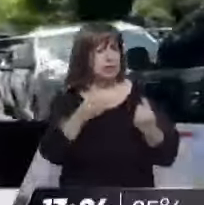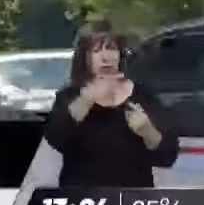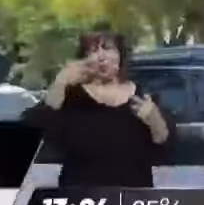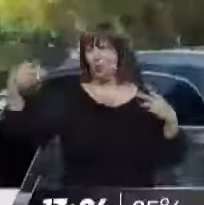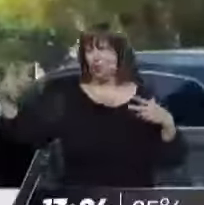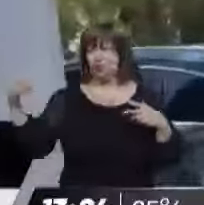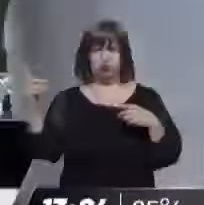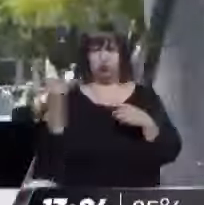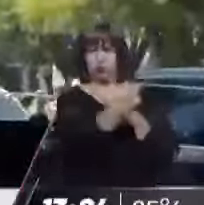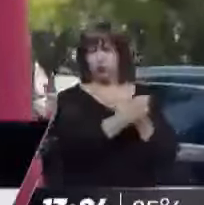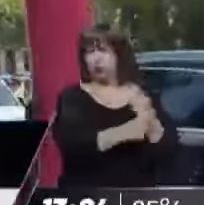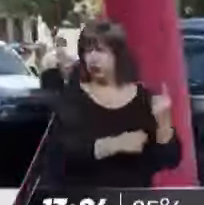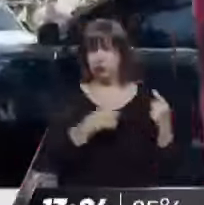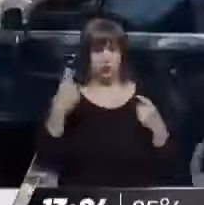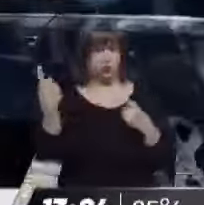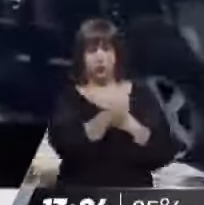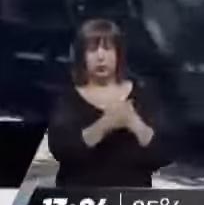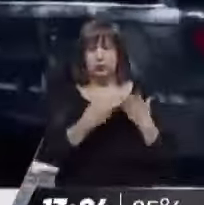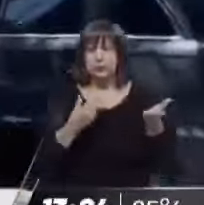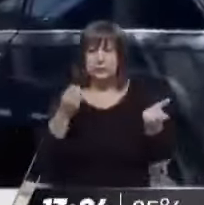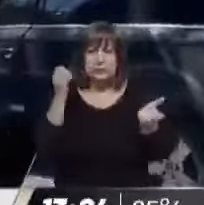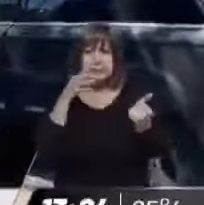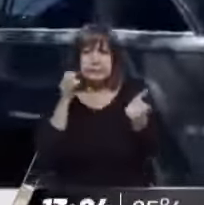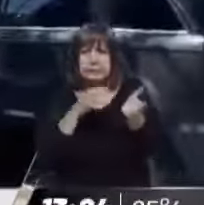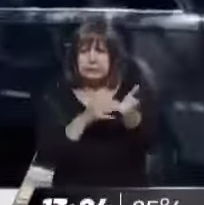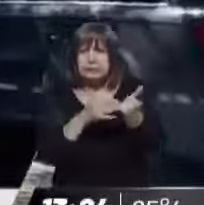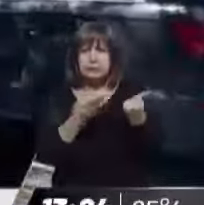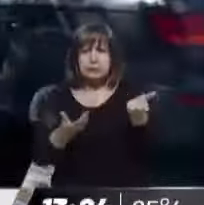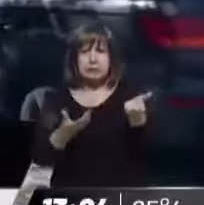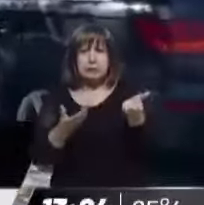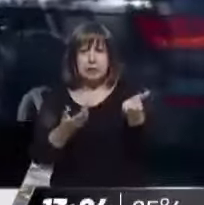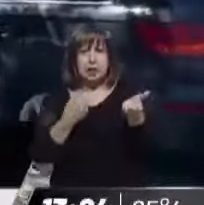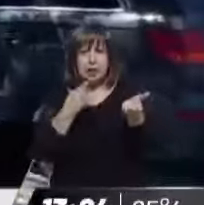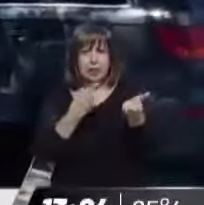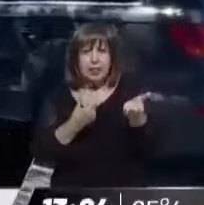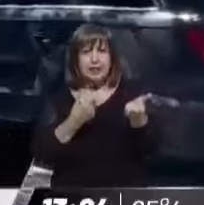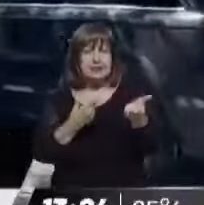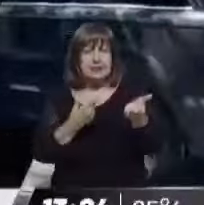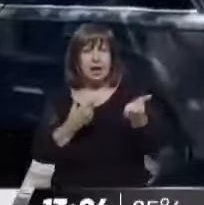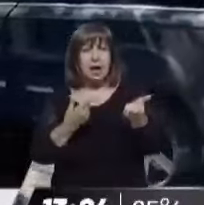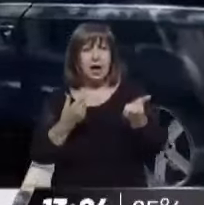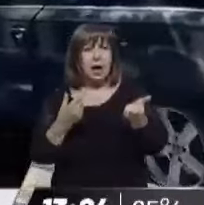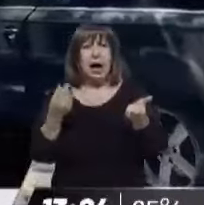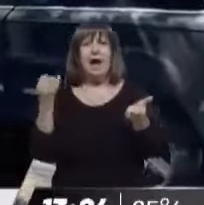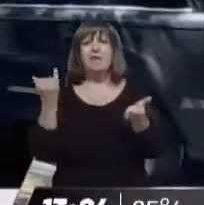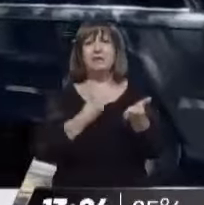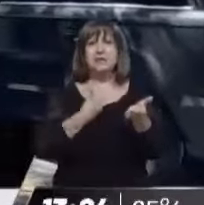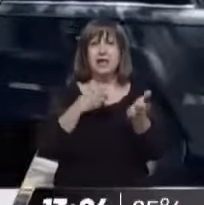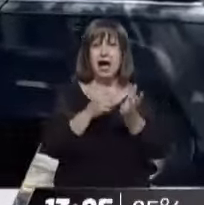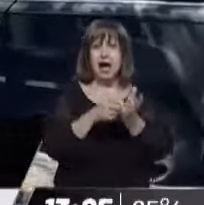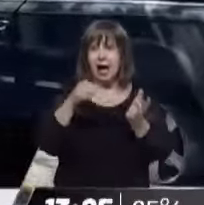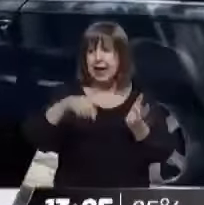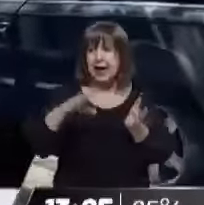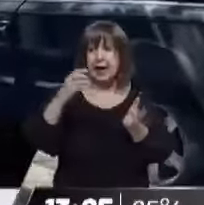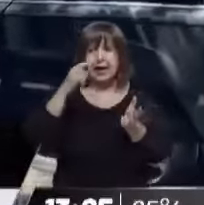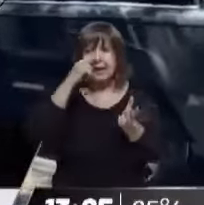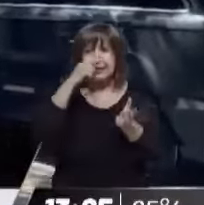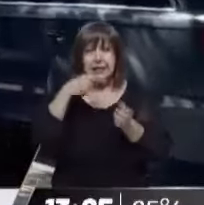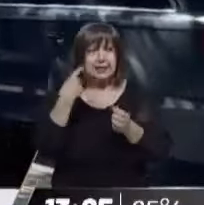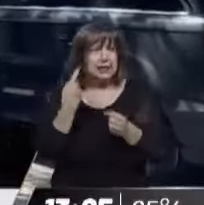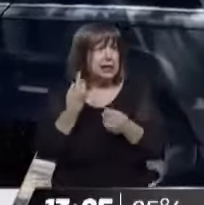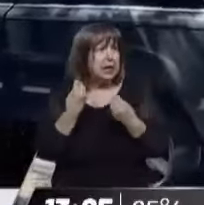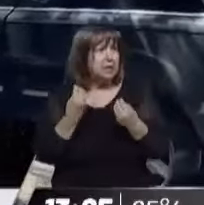de Guaymallén. Cuando uno le pedía a la gente, ¿podés sacar una foto, un video? Mira, van tan rápido que no podemos tomar fotografías ni